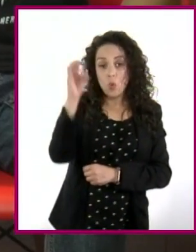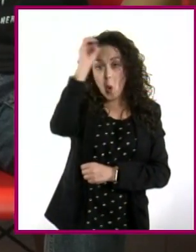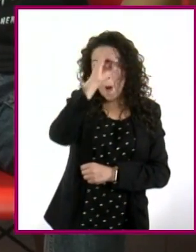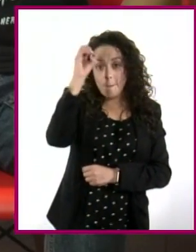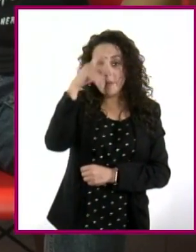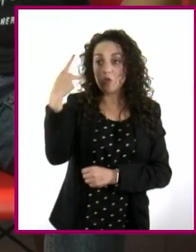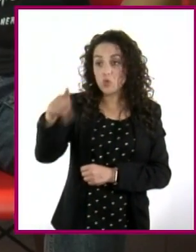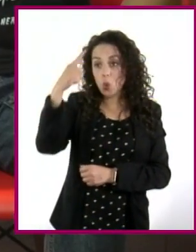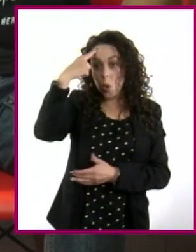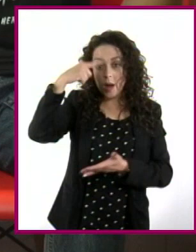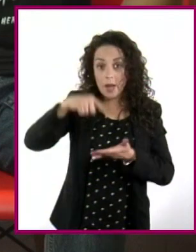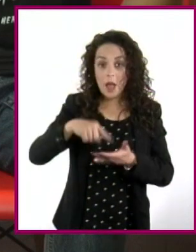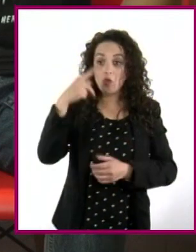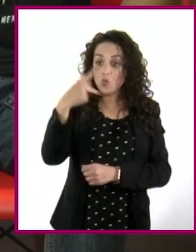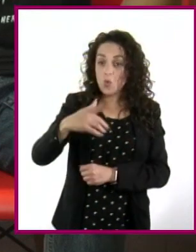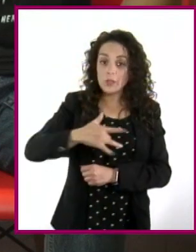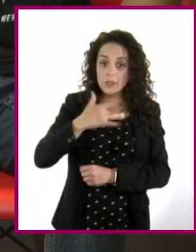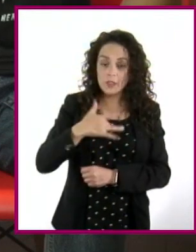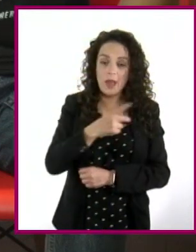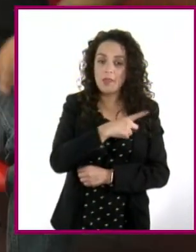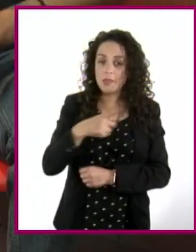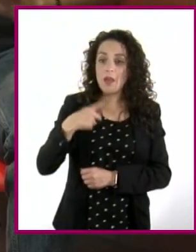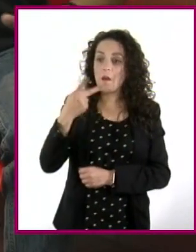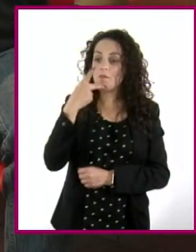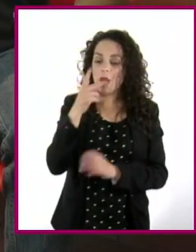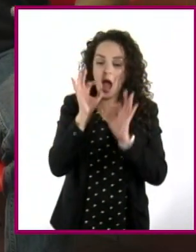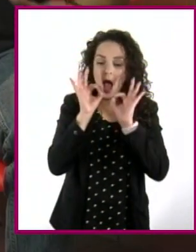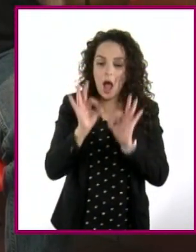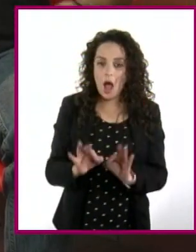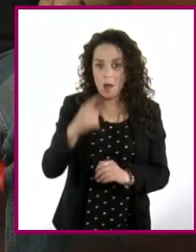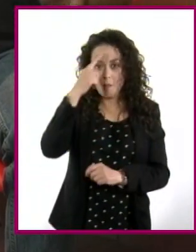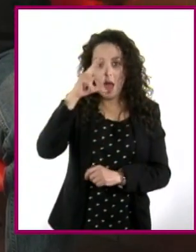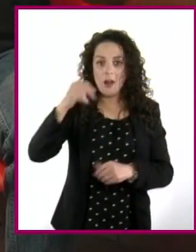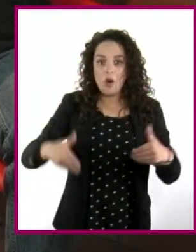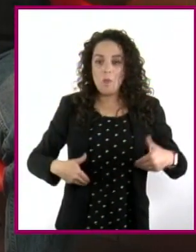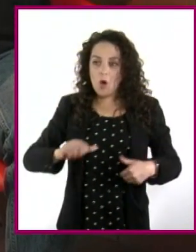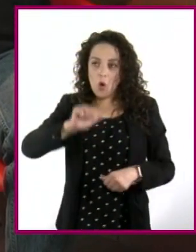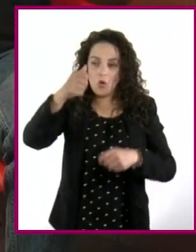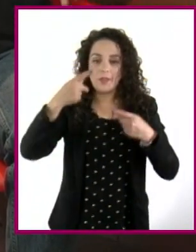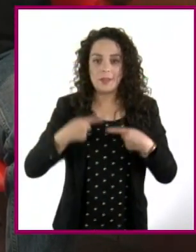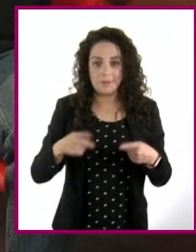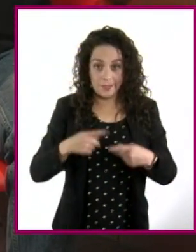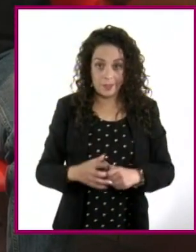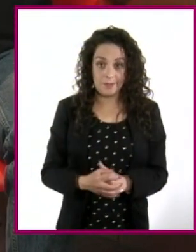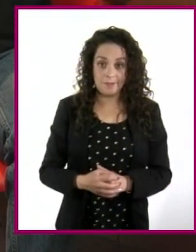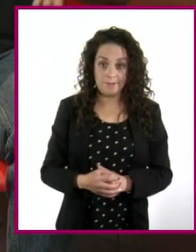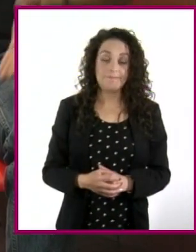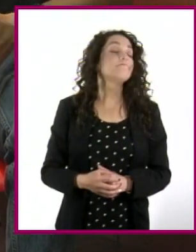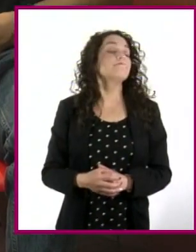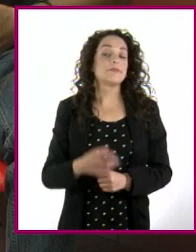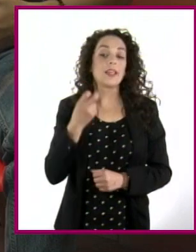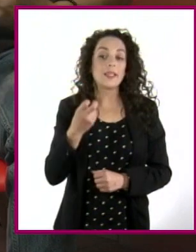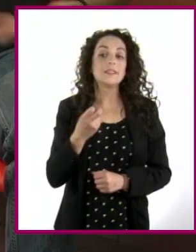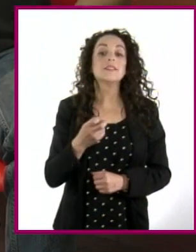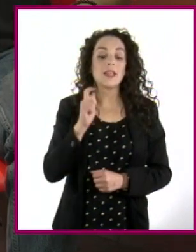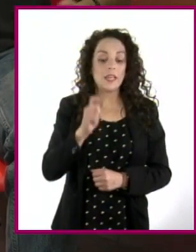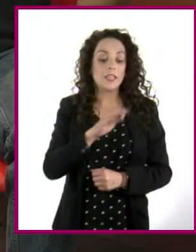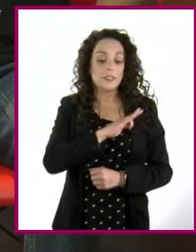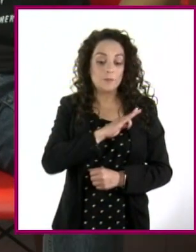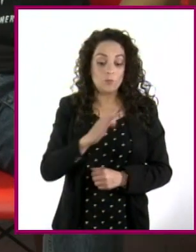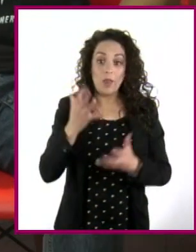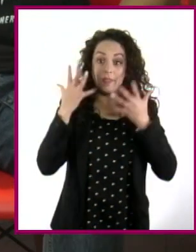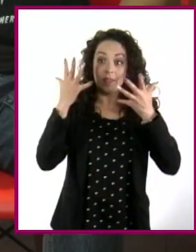sentimientos en forma eficaz y sin sentirnos incómodos. Por eso, llevar a la práctica esta habilidad aumenta la posibilidad de conseguir lo que se